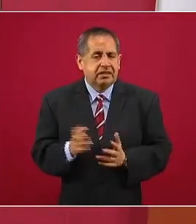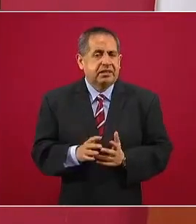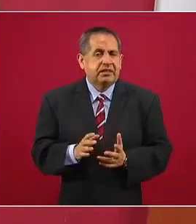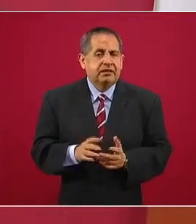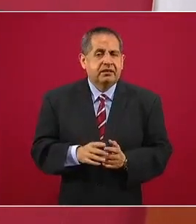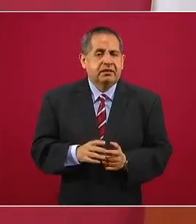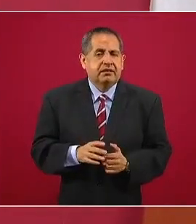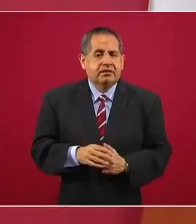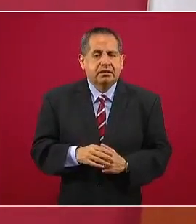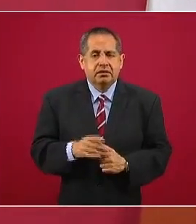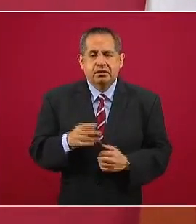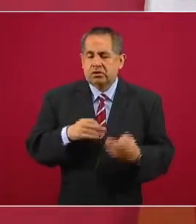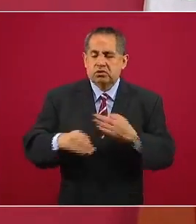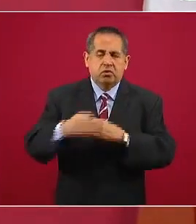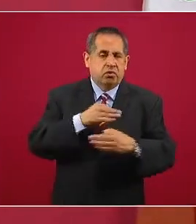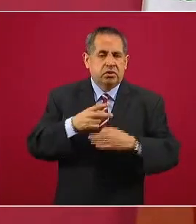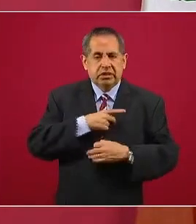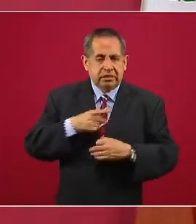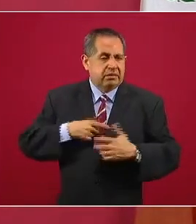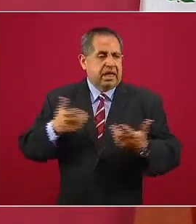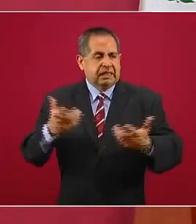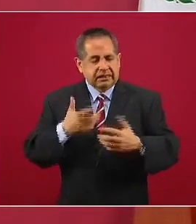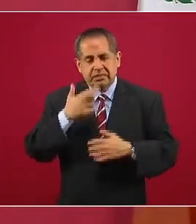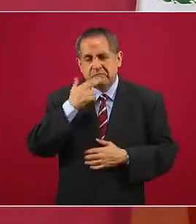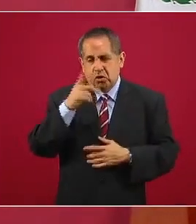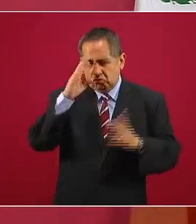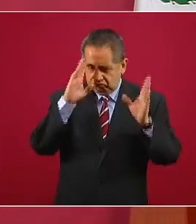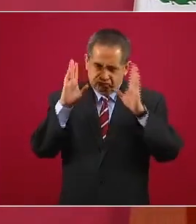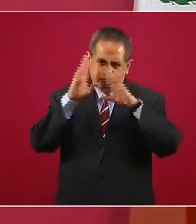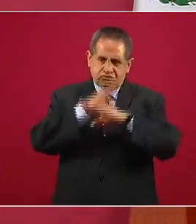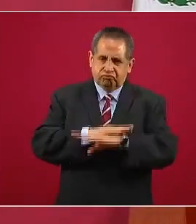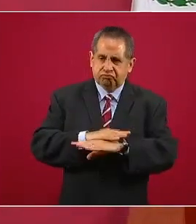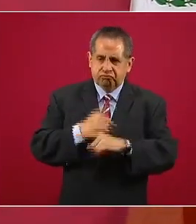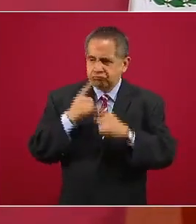que todos debemos procurar,